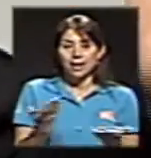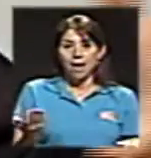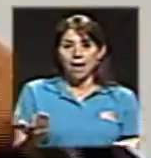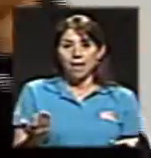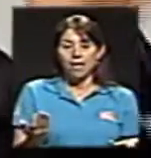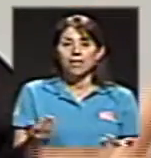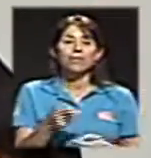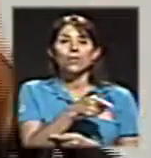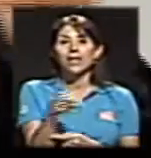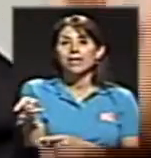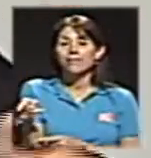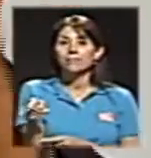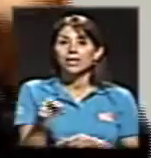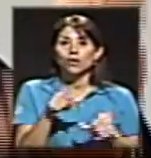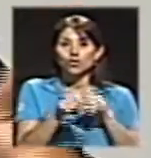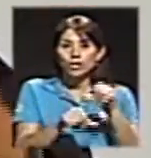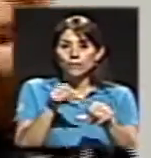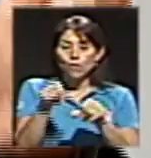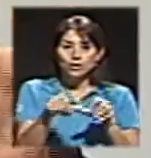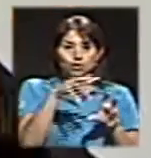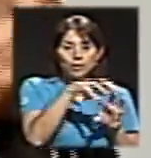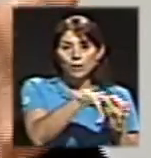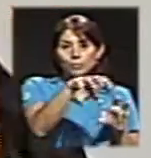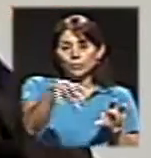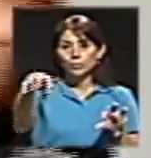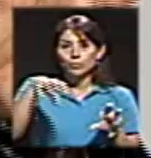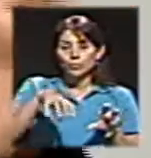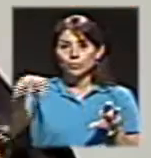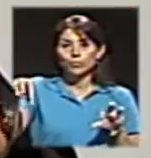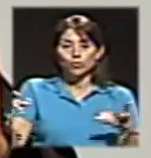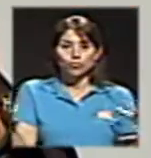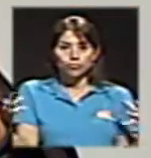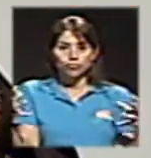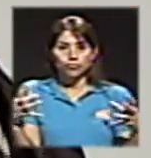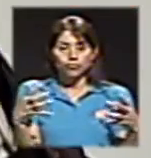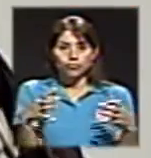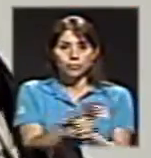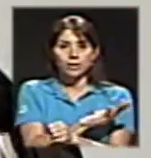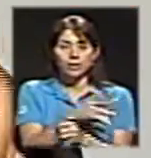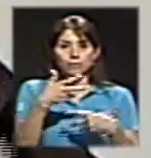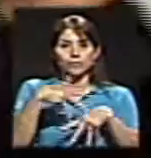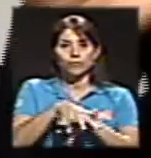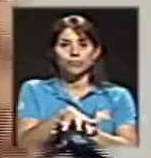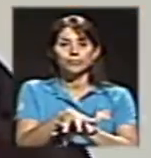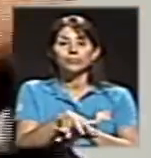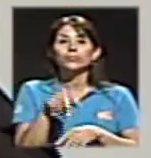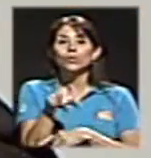se integran los esfuerzos de todas las superintendencias, donde